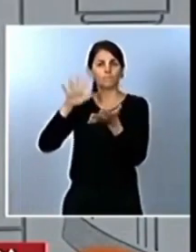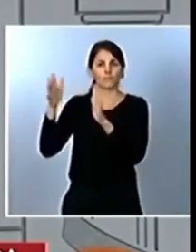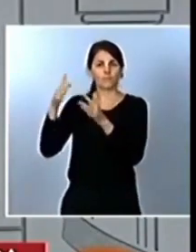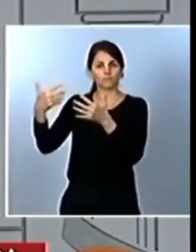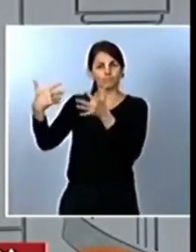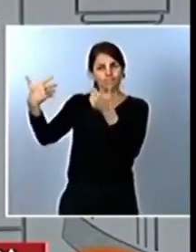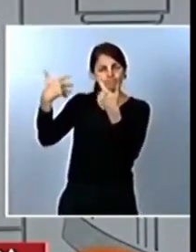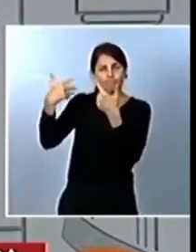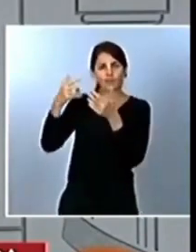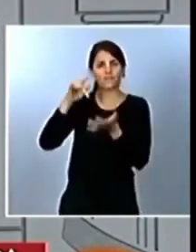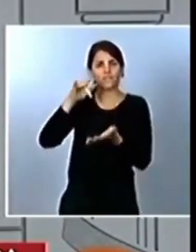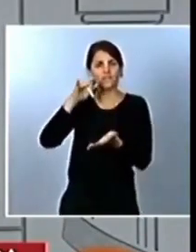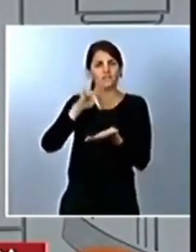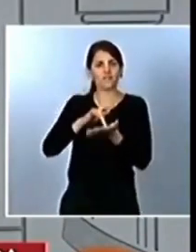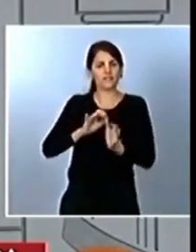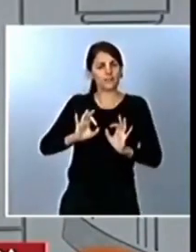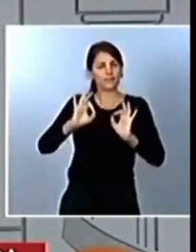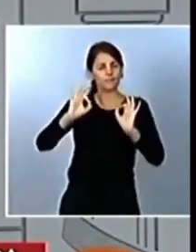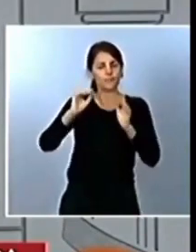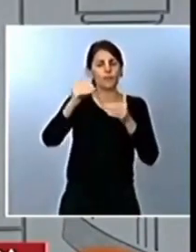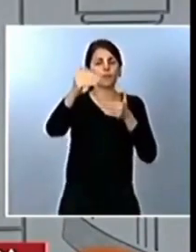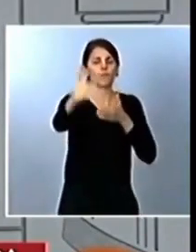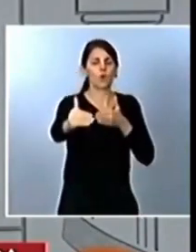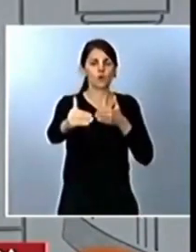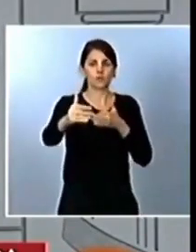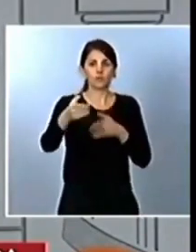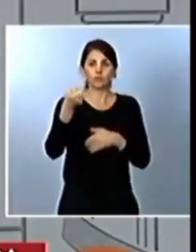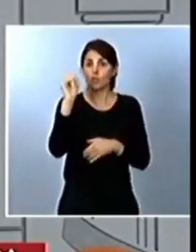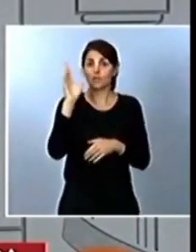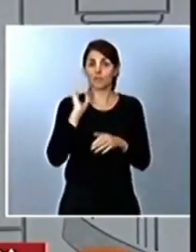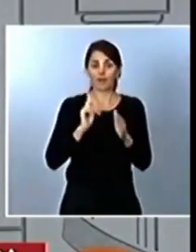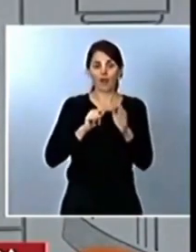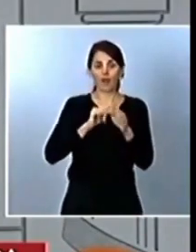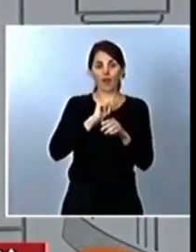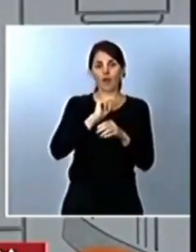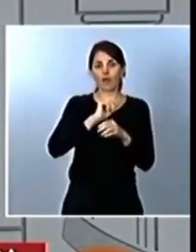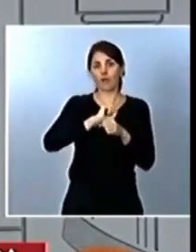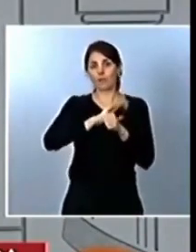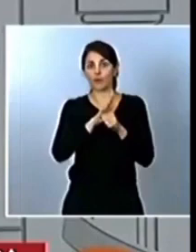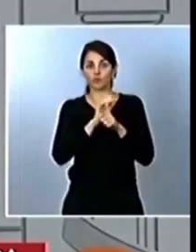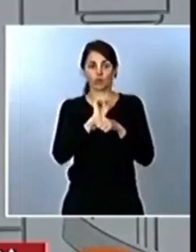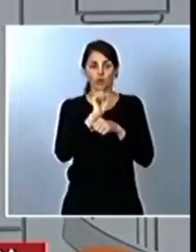doblegar la curva, para mantener a raya el virus en esta segunda ola, sino también para superar